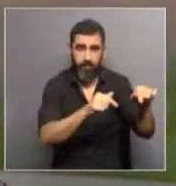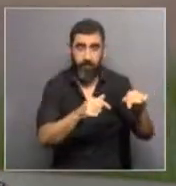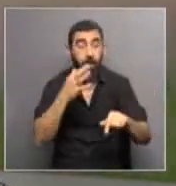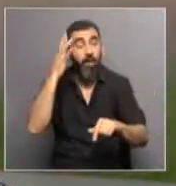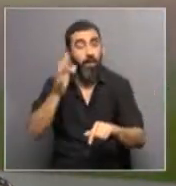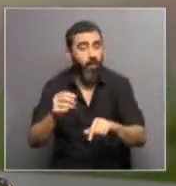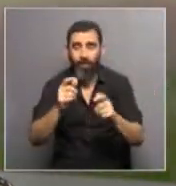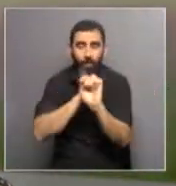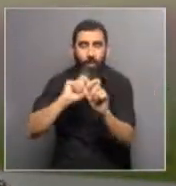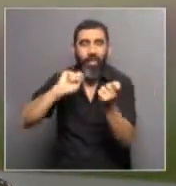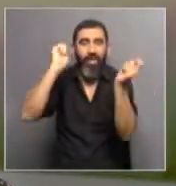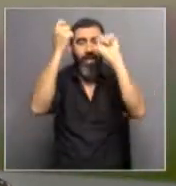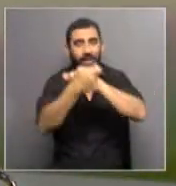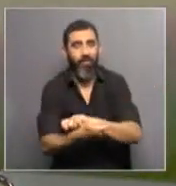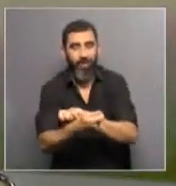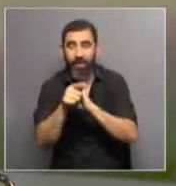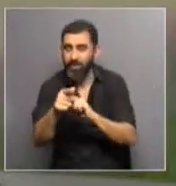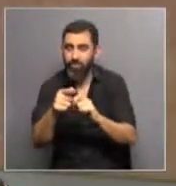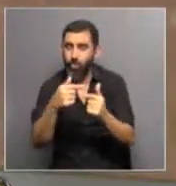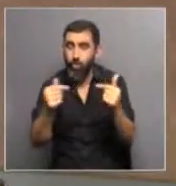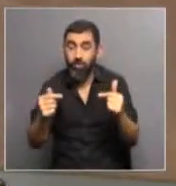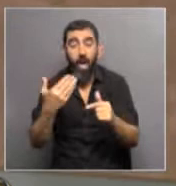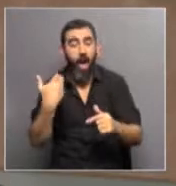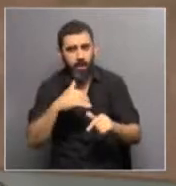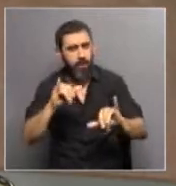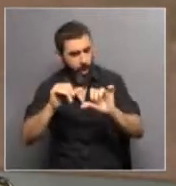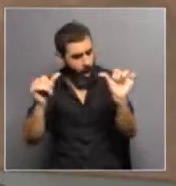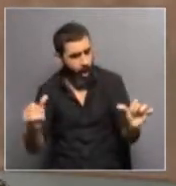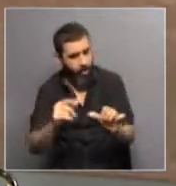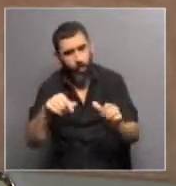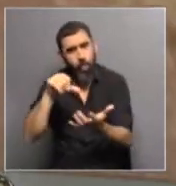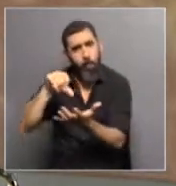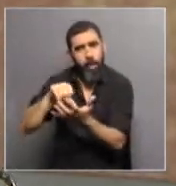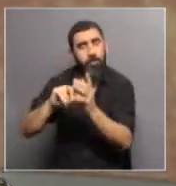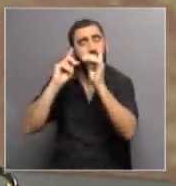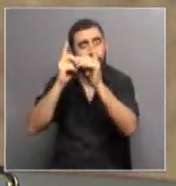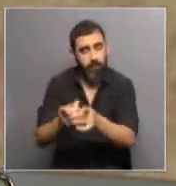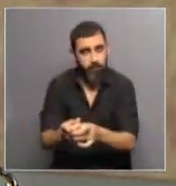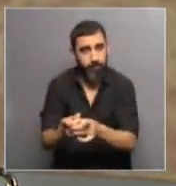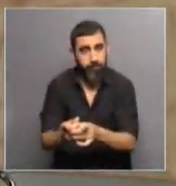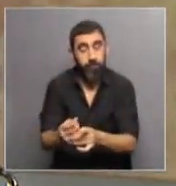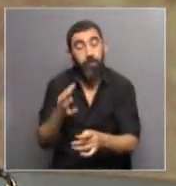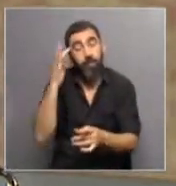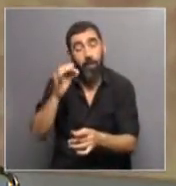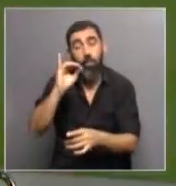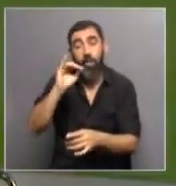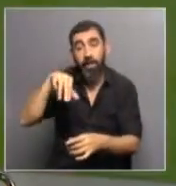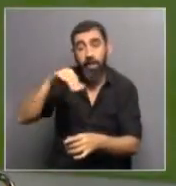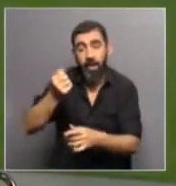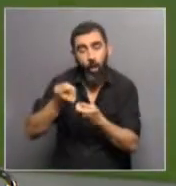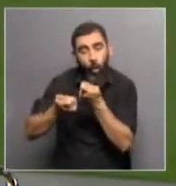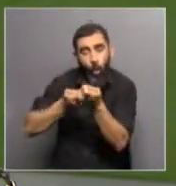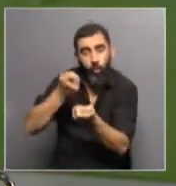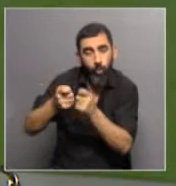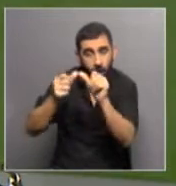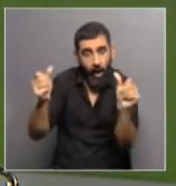que es insustituible tener esos living labs que en Argentina se están haciendo, en otros países también, y queremos que INEA contribuya a generarlo en